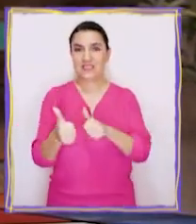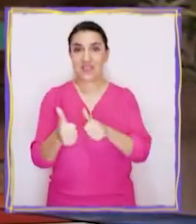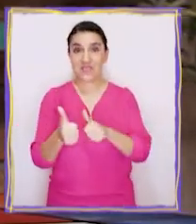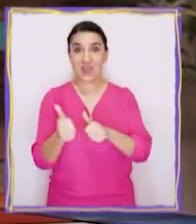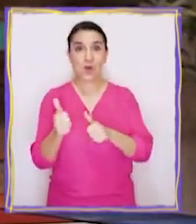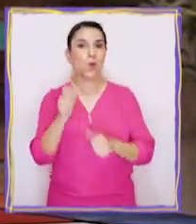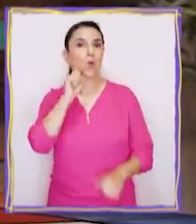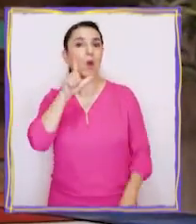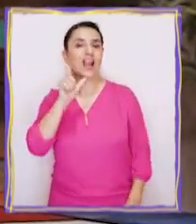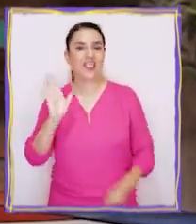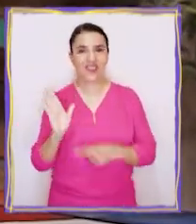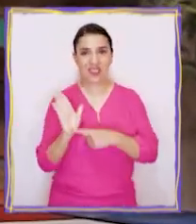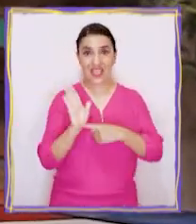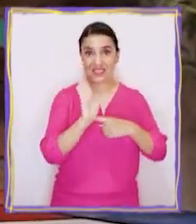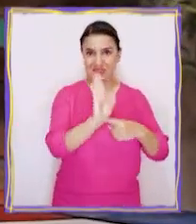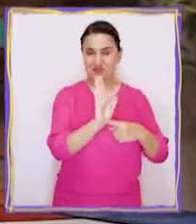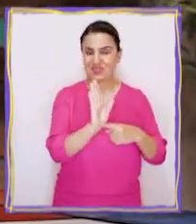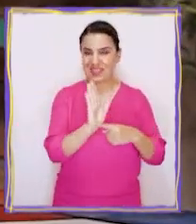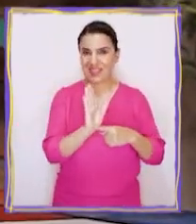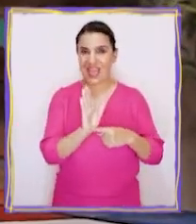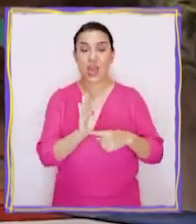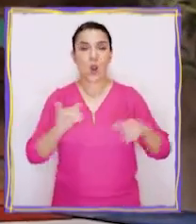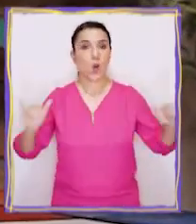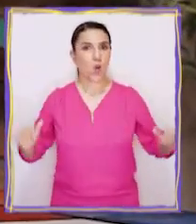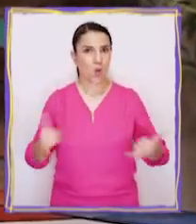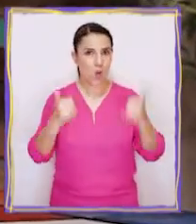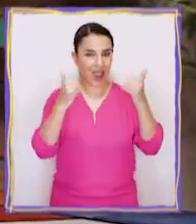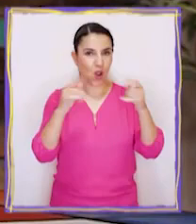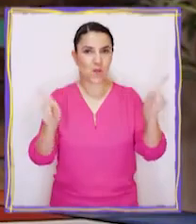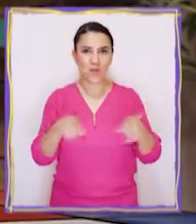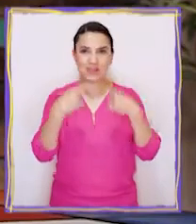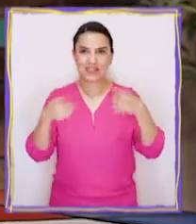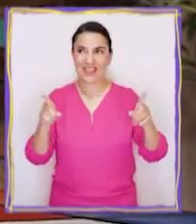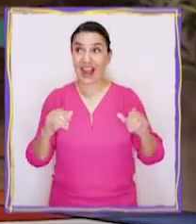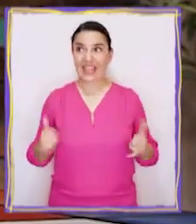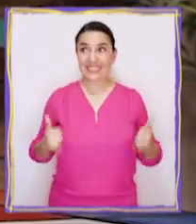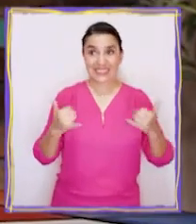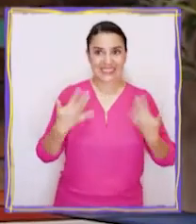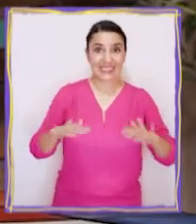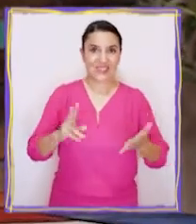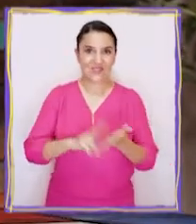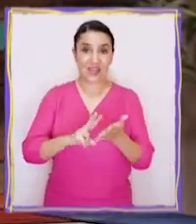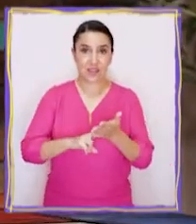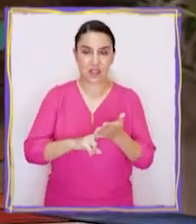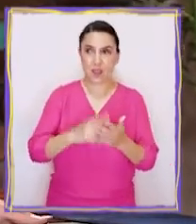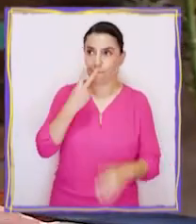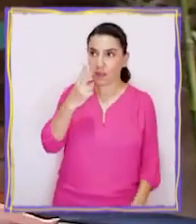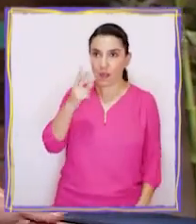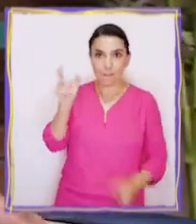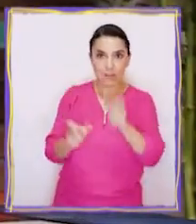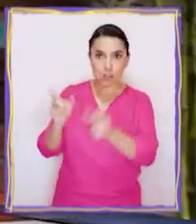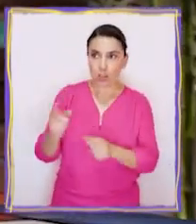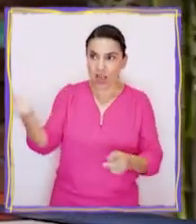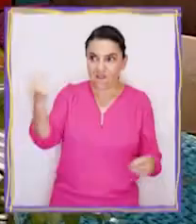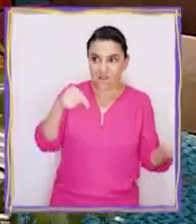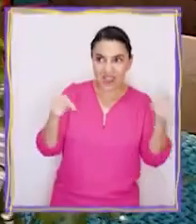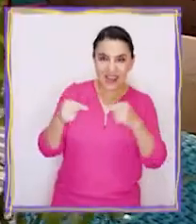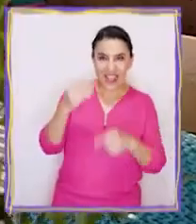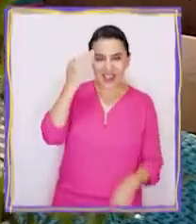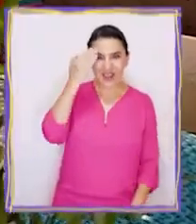desafío. ¡Presentar un juego musical! ¡Qué entretenido, ¿verdad? ¡Miren! ¡Ahí vienen